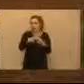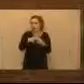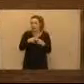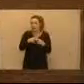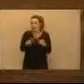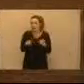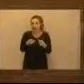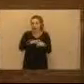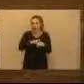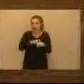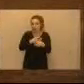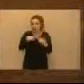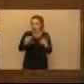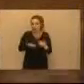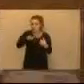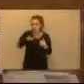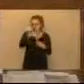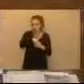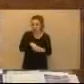valorada de forma positiva. Gracias.